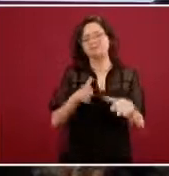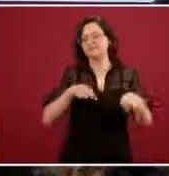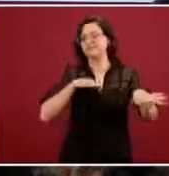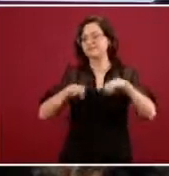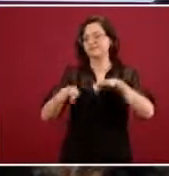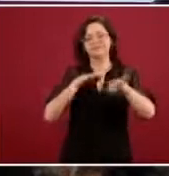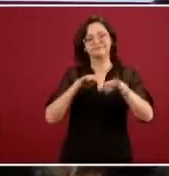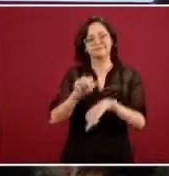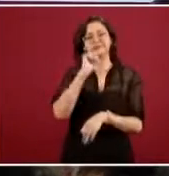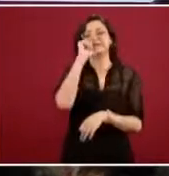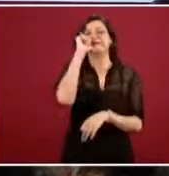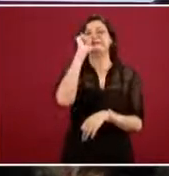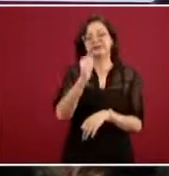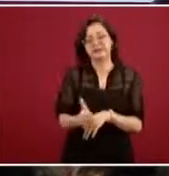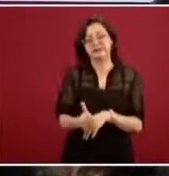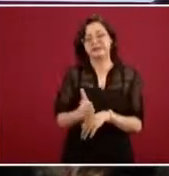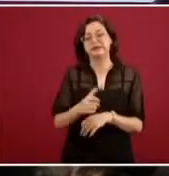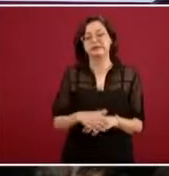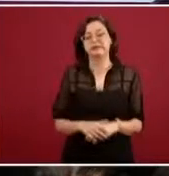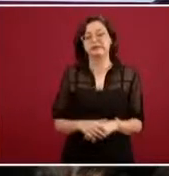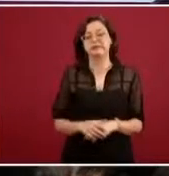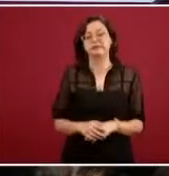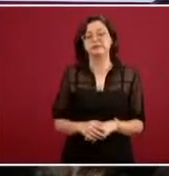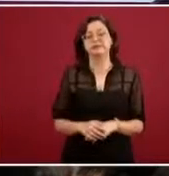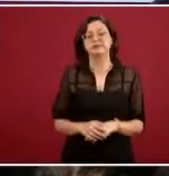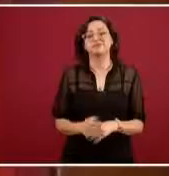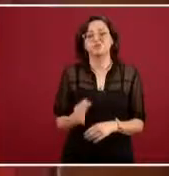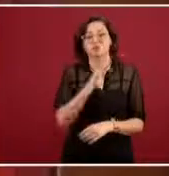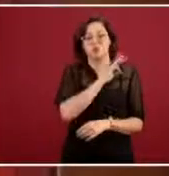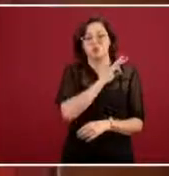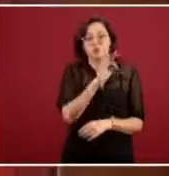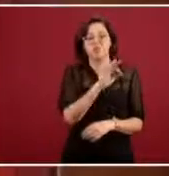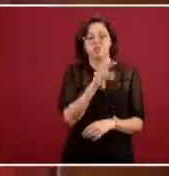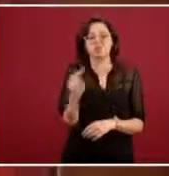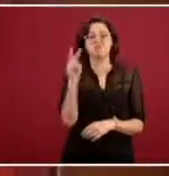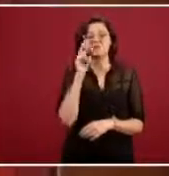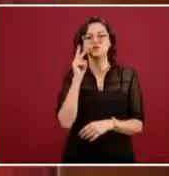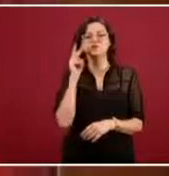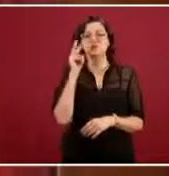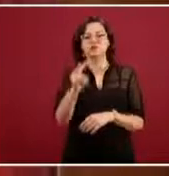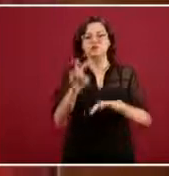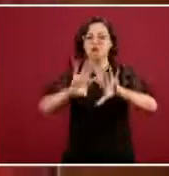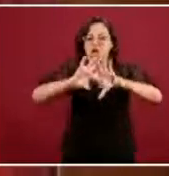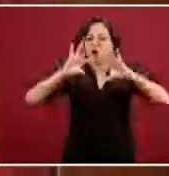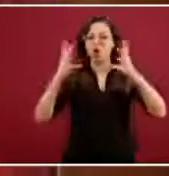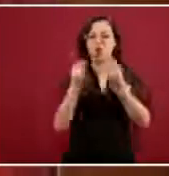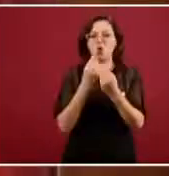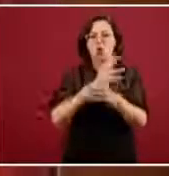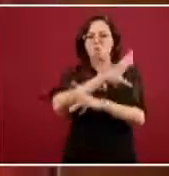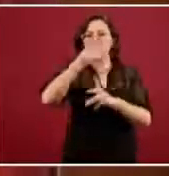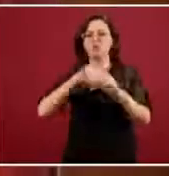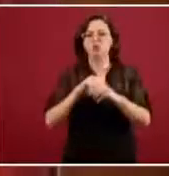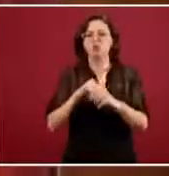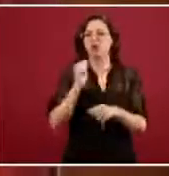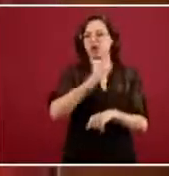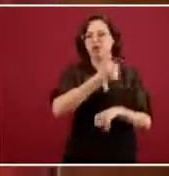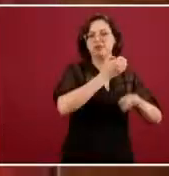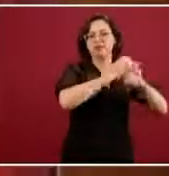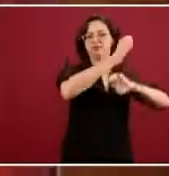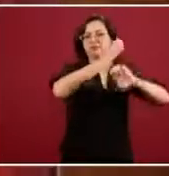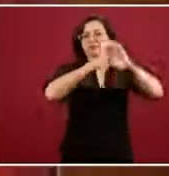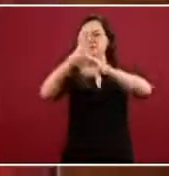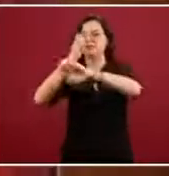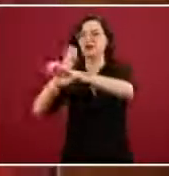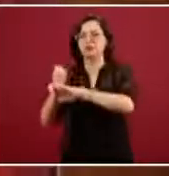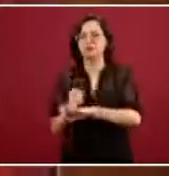esto nos puede dar una visión global, estatal y nacional sobre cómo